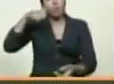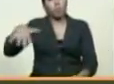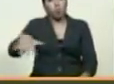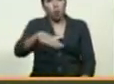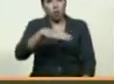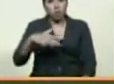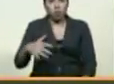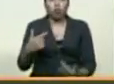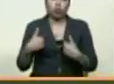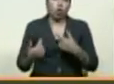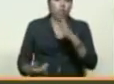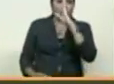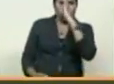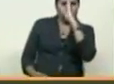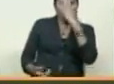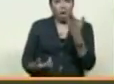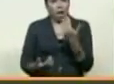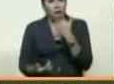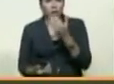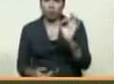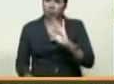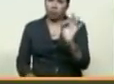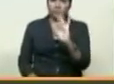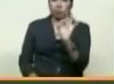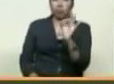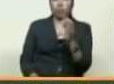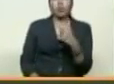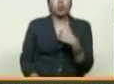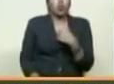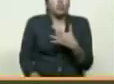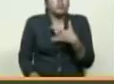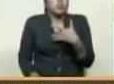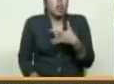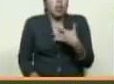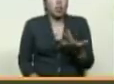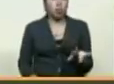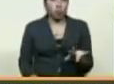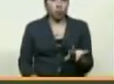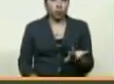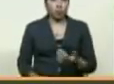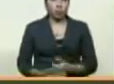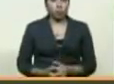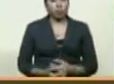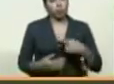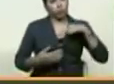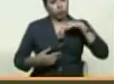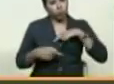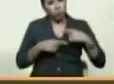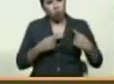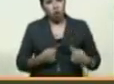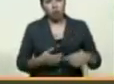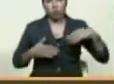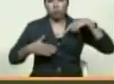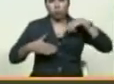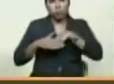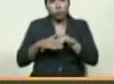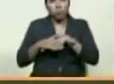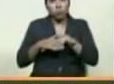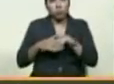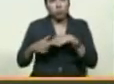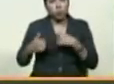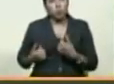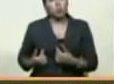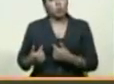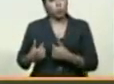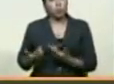No tengo duda de ello. Es lo que estoy sintiendo muy adentro de mi corazón.